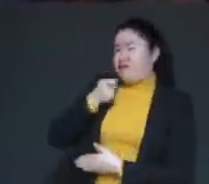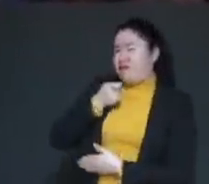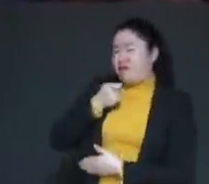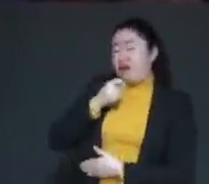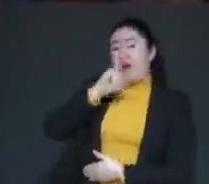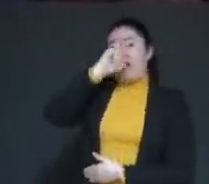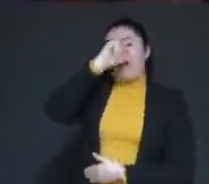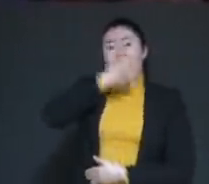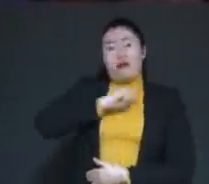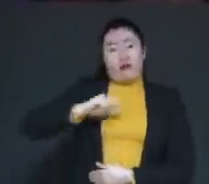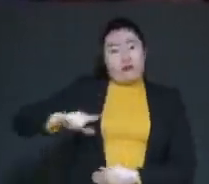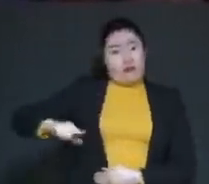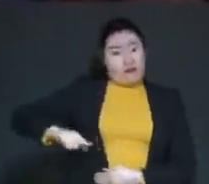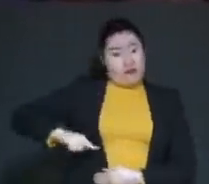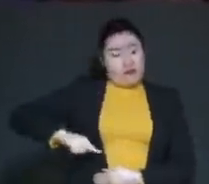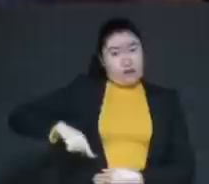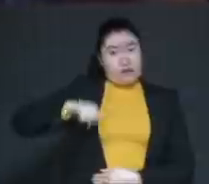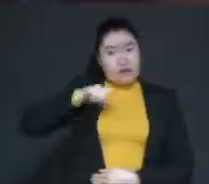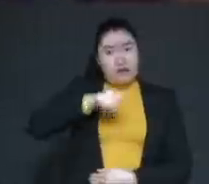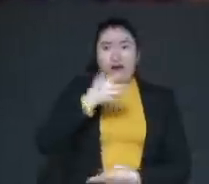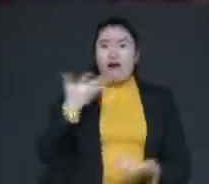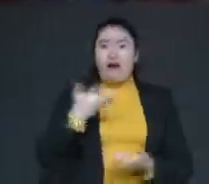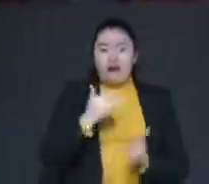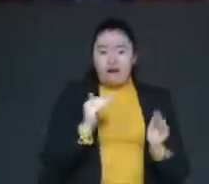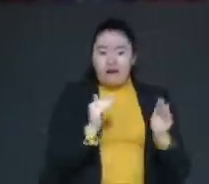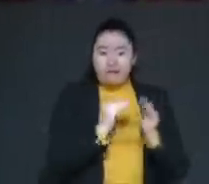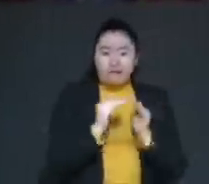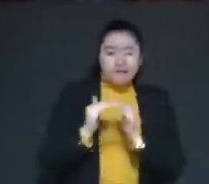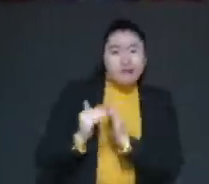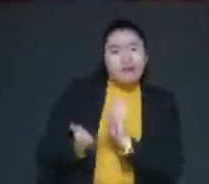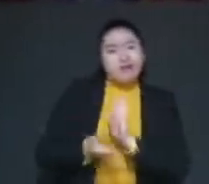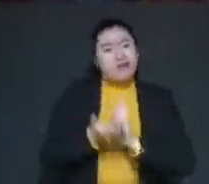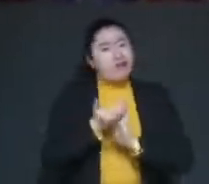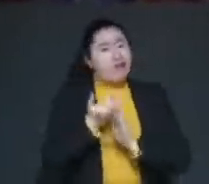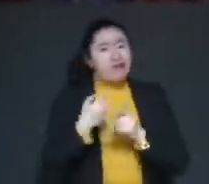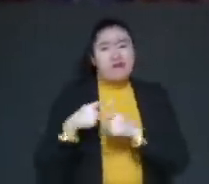de 150,000 acciones de vivienda durante los